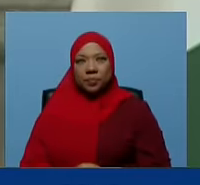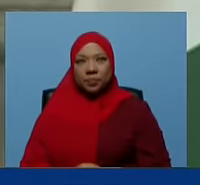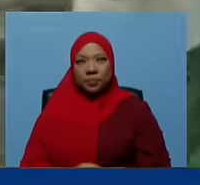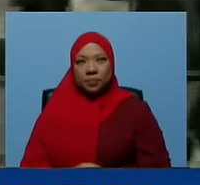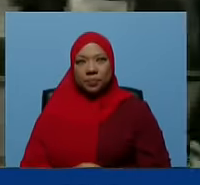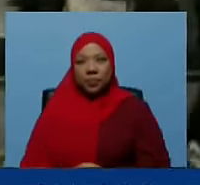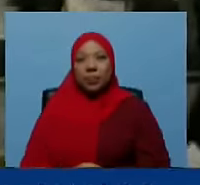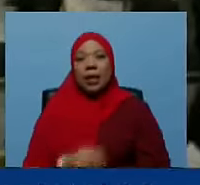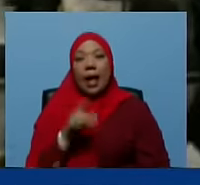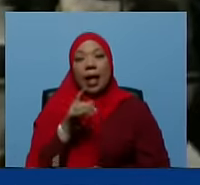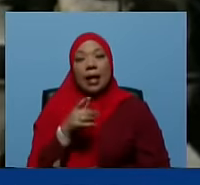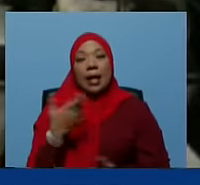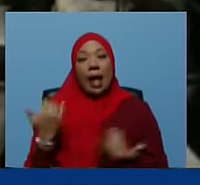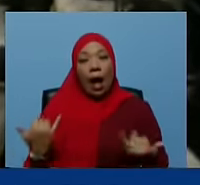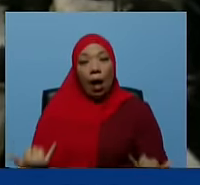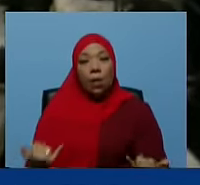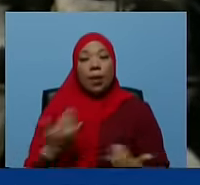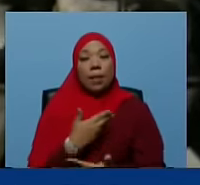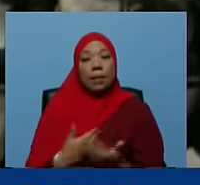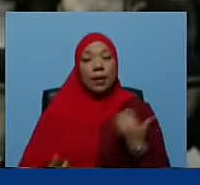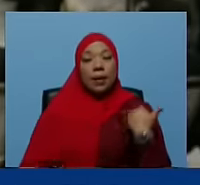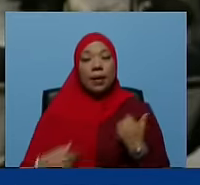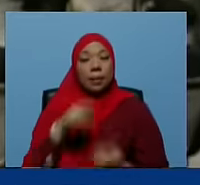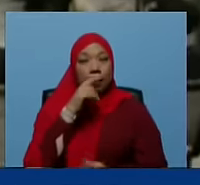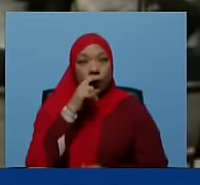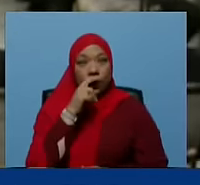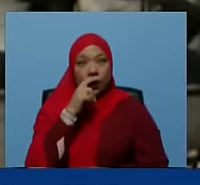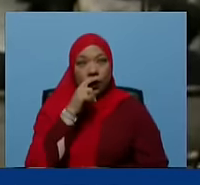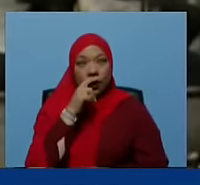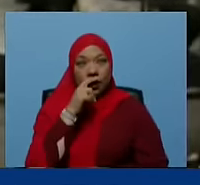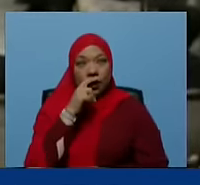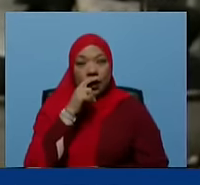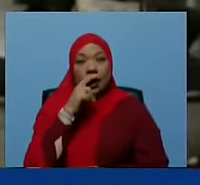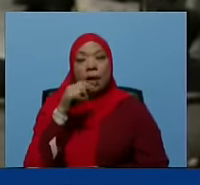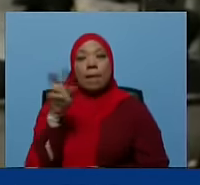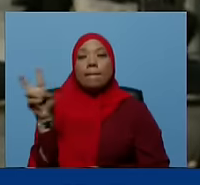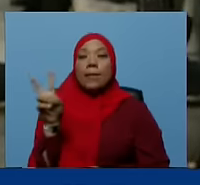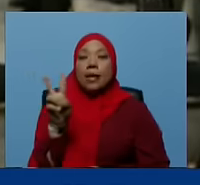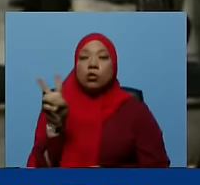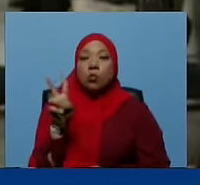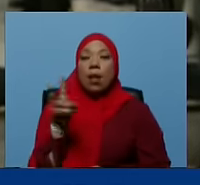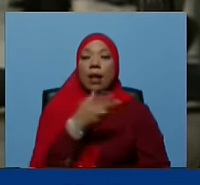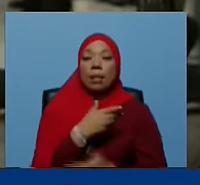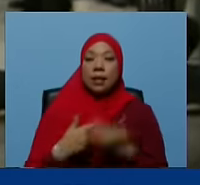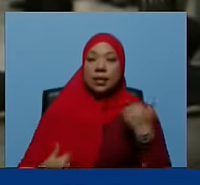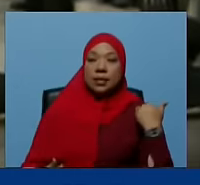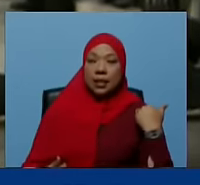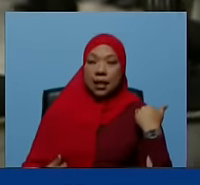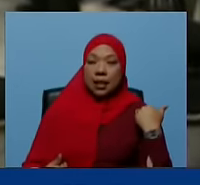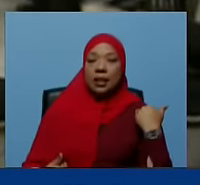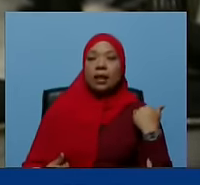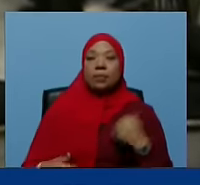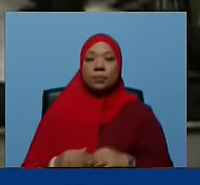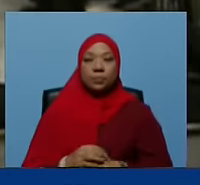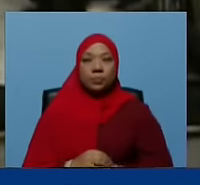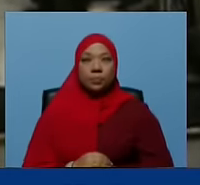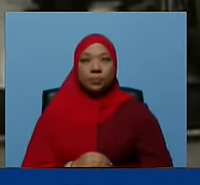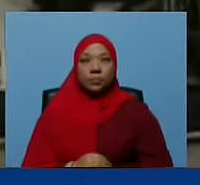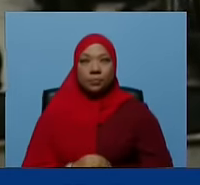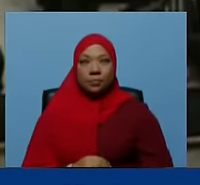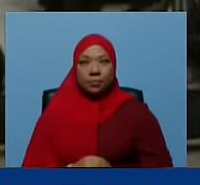Del ciudadano Nicolás Maduro Moros, presidente constitucional de la República Bolivariana de